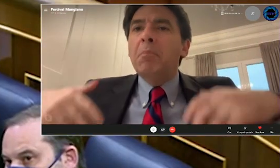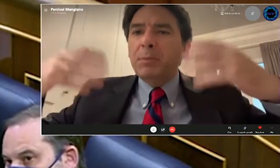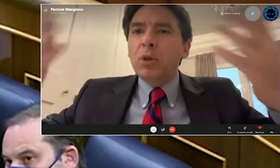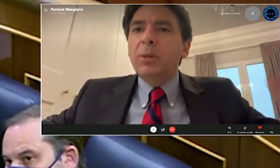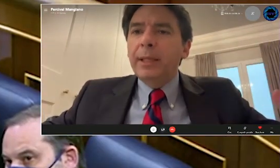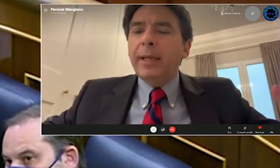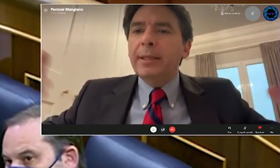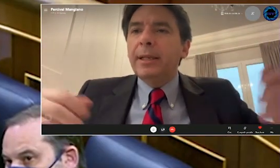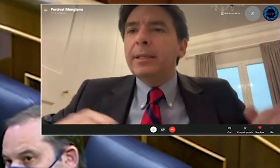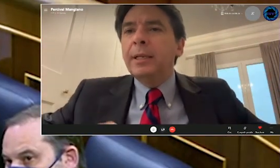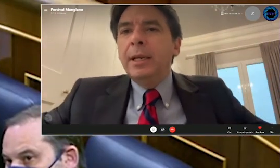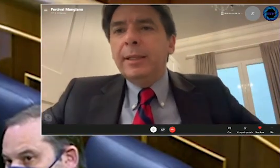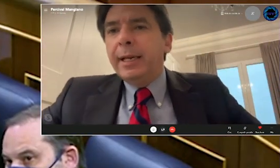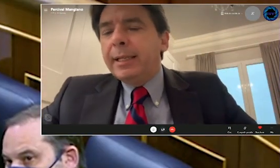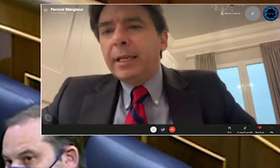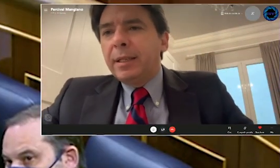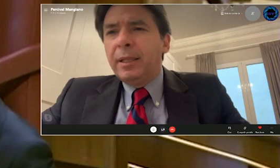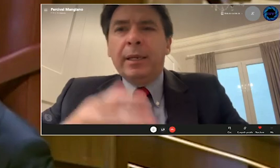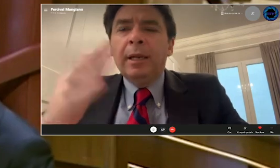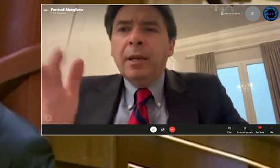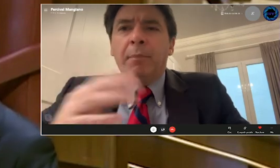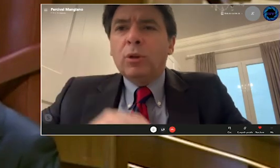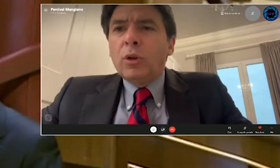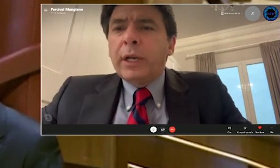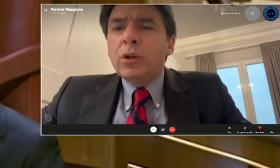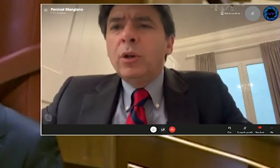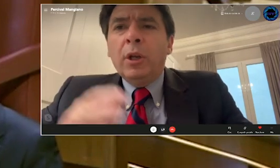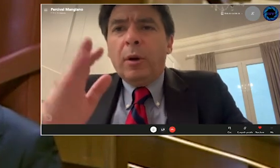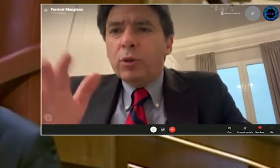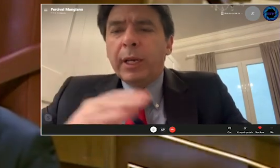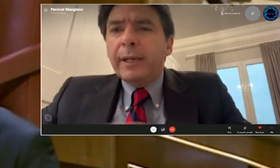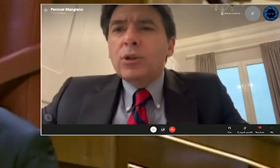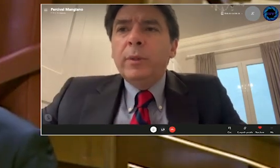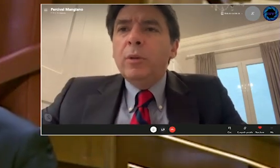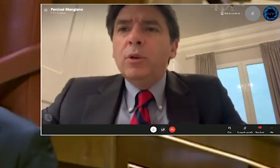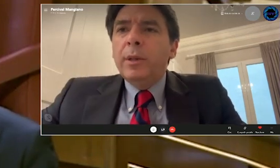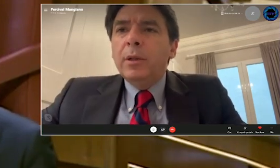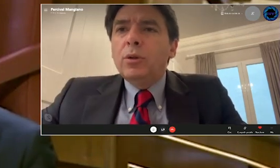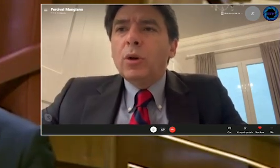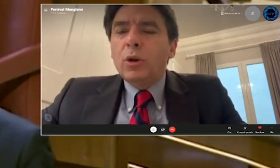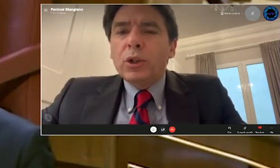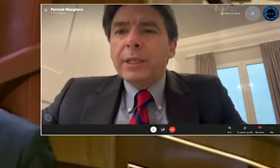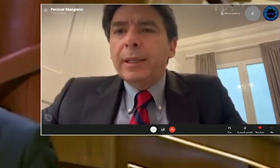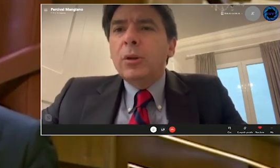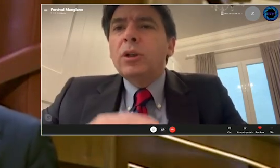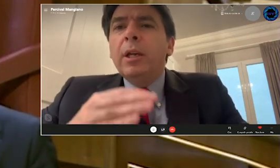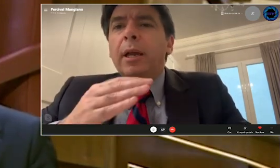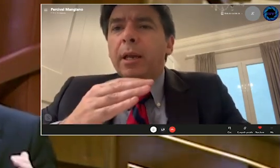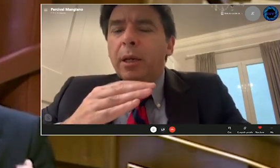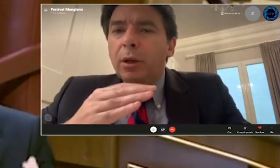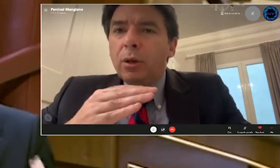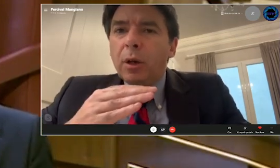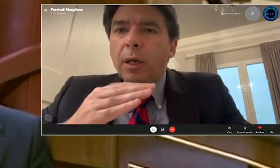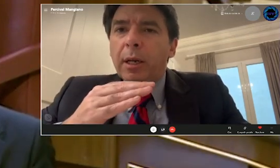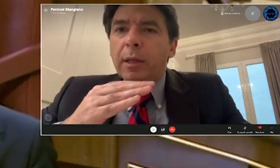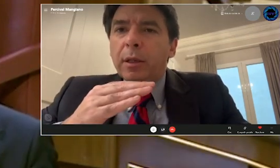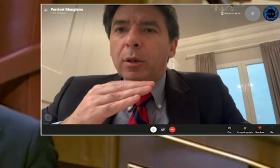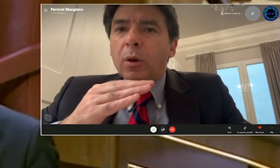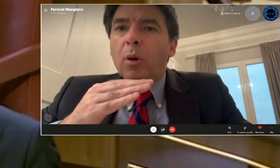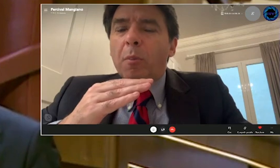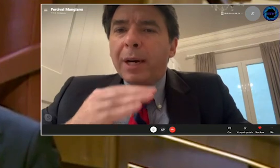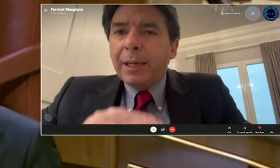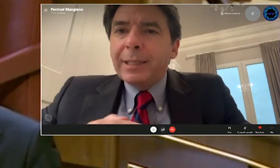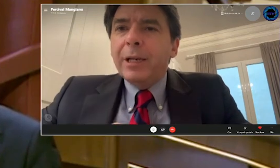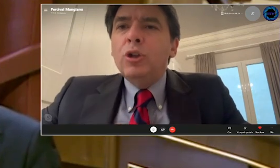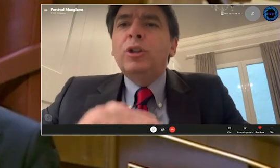haces, más posibilidades tienes de que te asciendan. Pero en todo caso, usted ha resumido muy bien todos los escándalos.